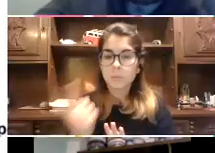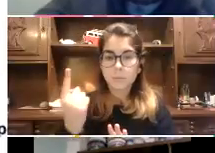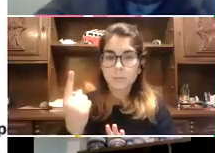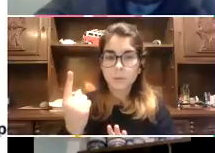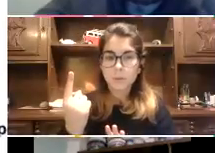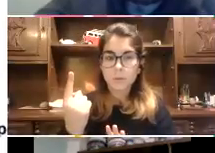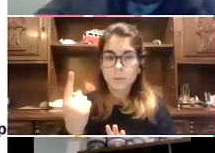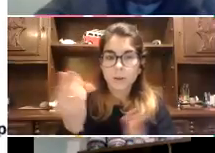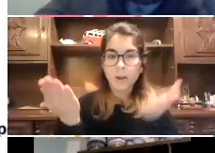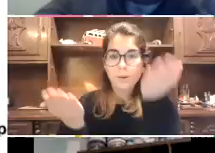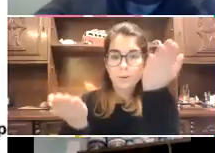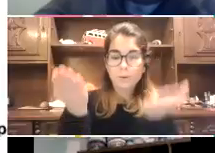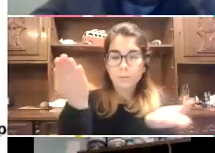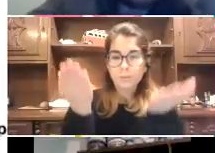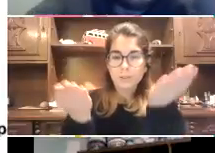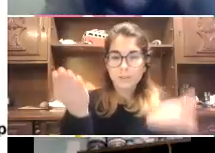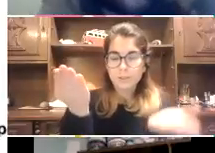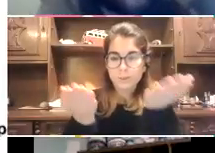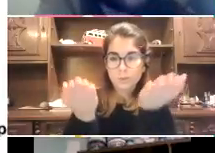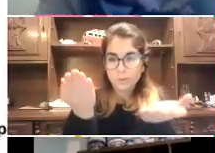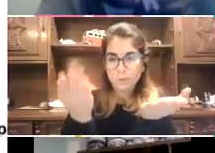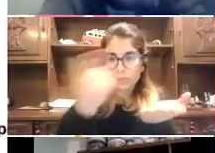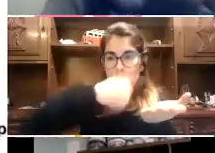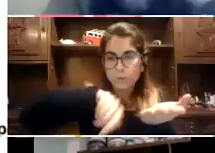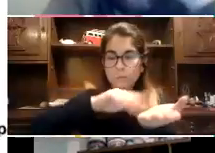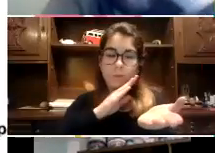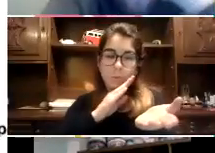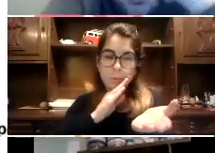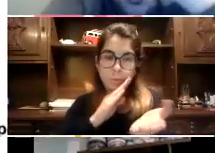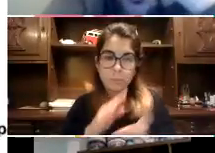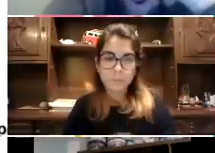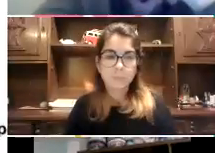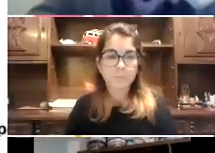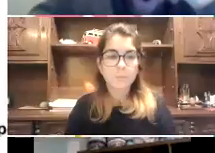analogía que vamos a utilizar.